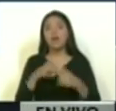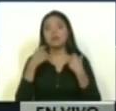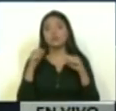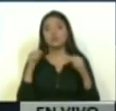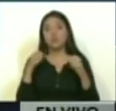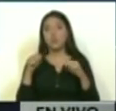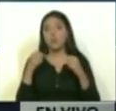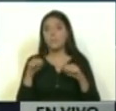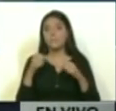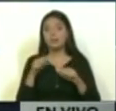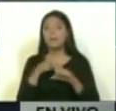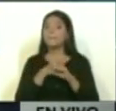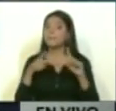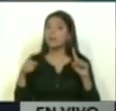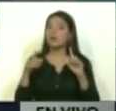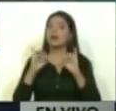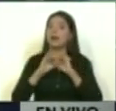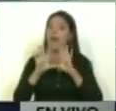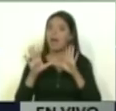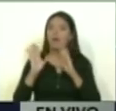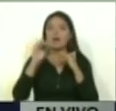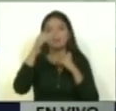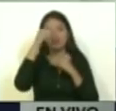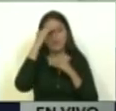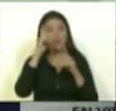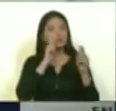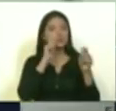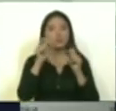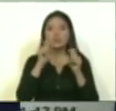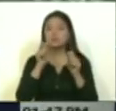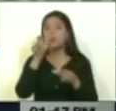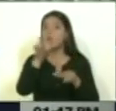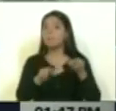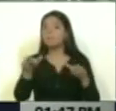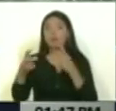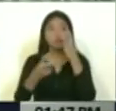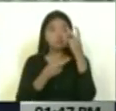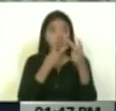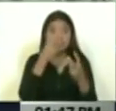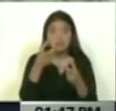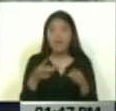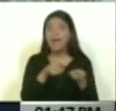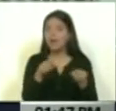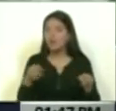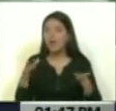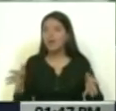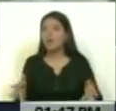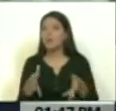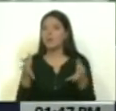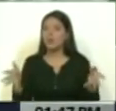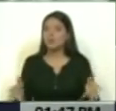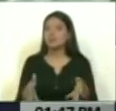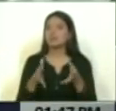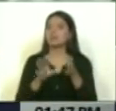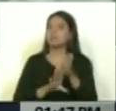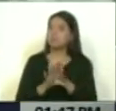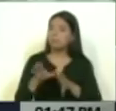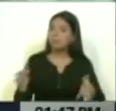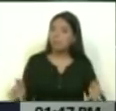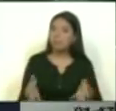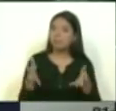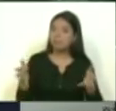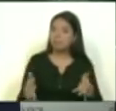pero atendiendo a los turistas y a todos los visitantes, de manera que eso los estimula, los motiva, los lleva